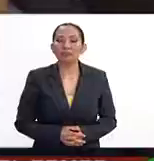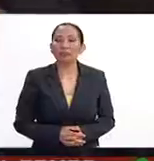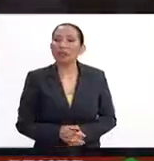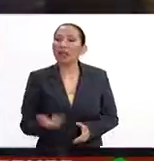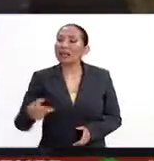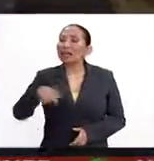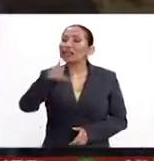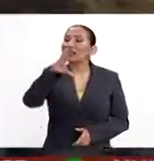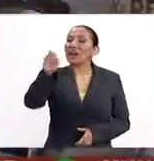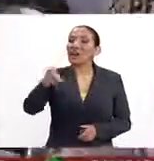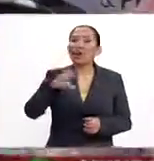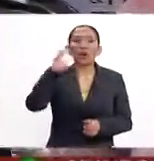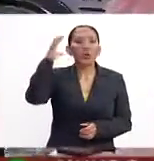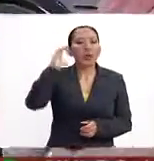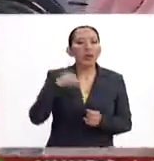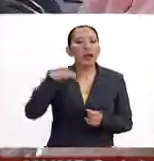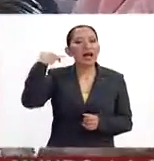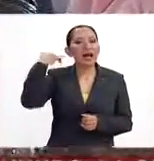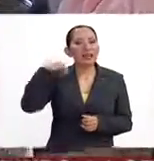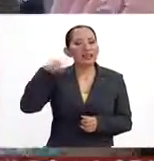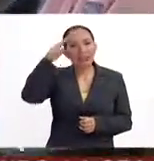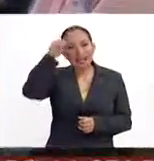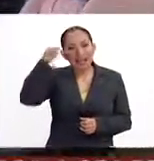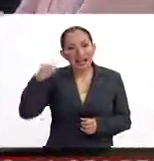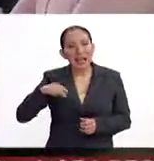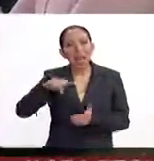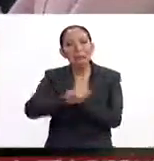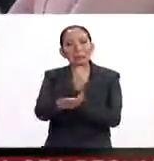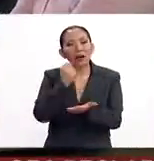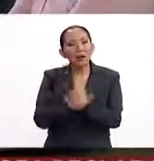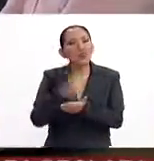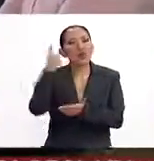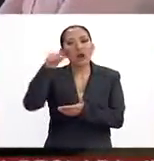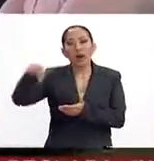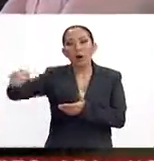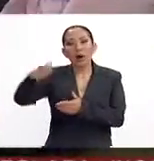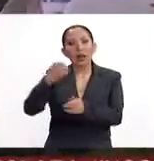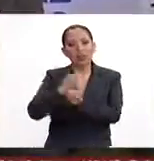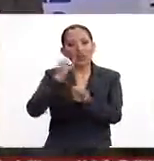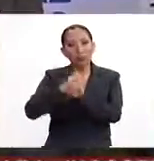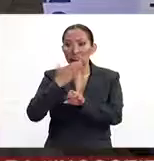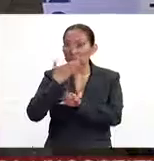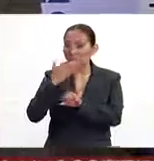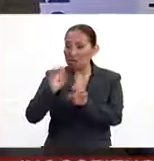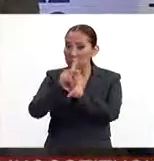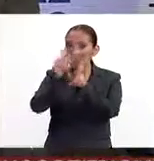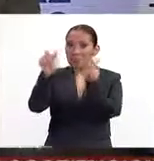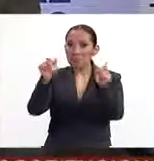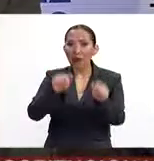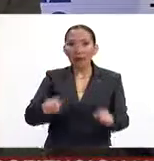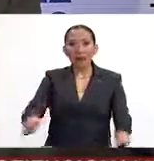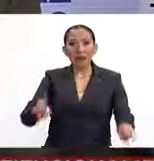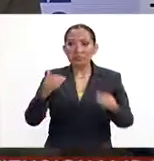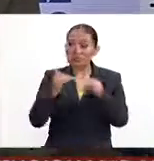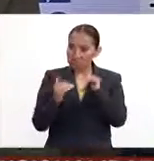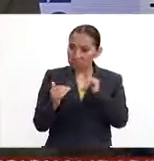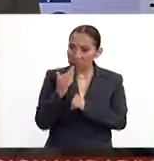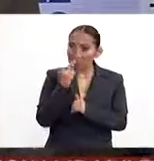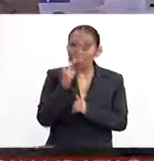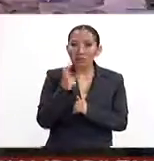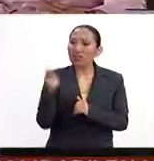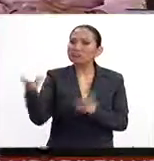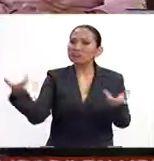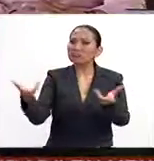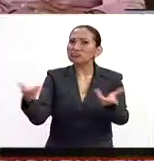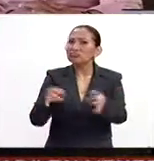hecho bien Quintana Roo, Coahuila, Nayarit, Tamaulipas y Durango para ser los estados que registran pues el mayor avance